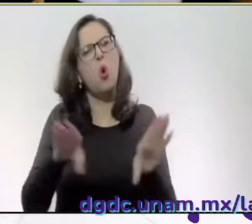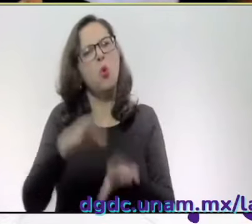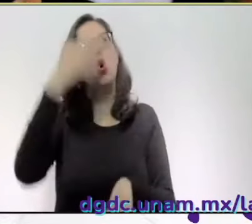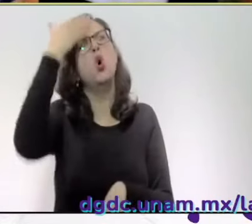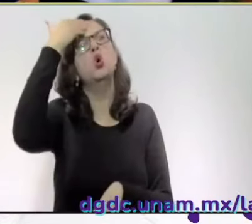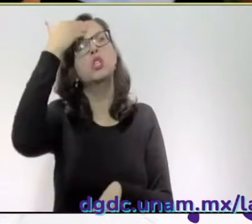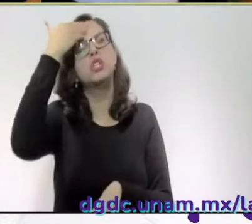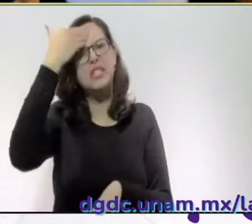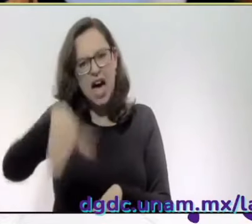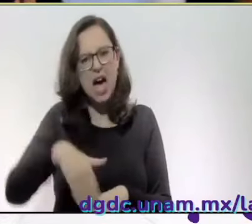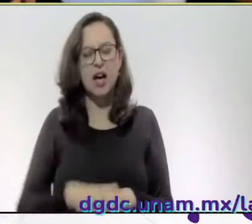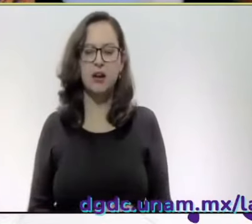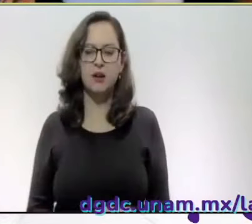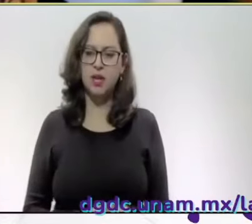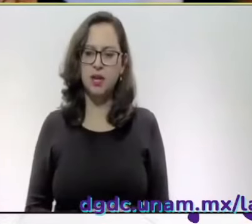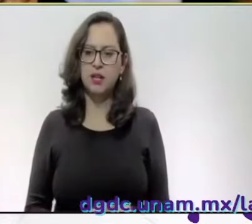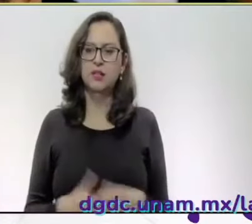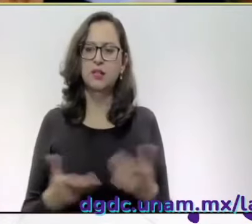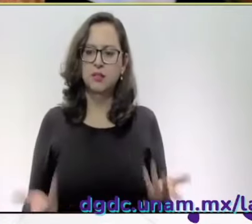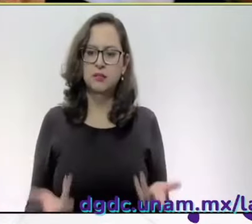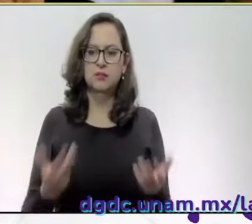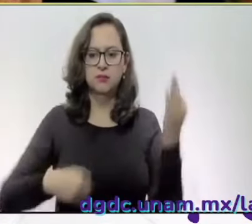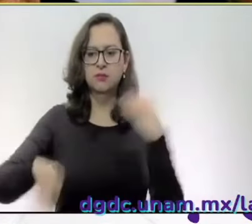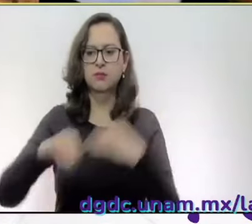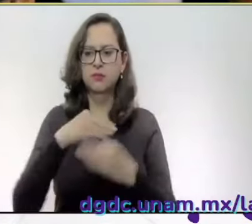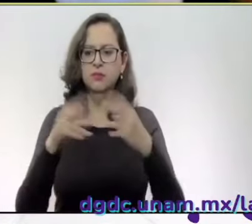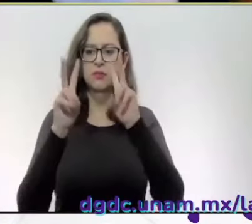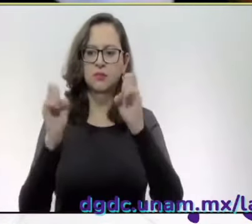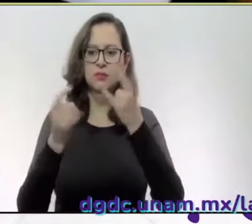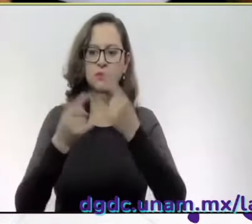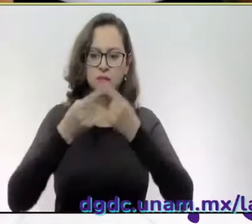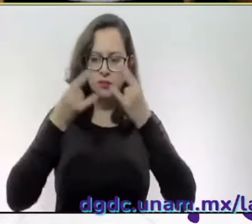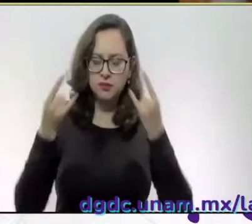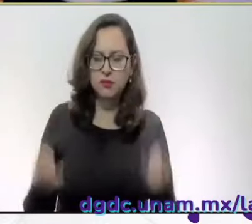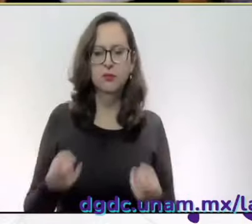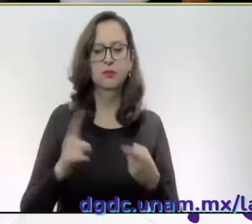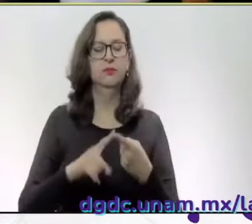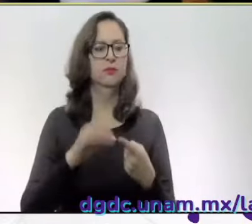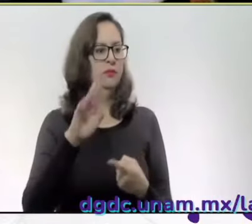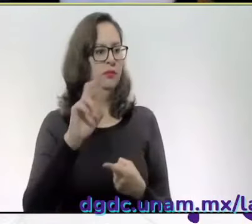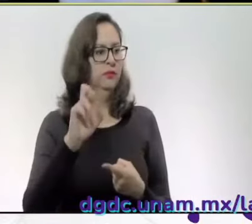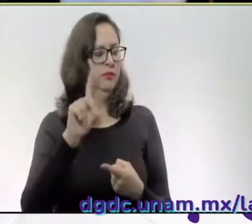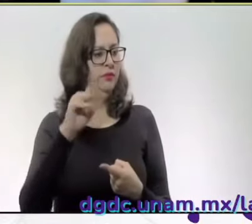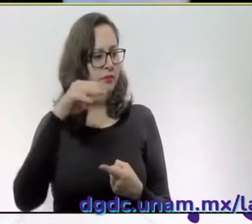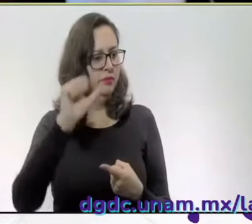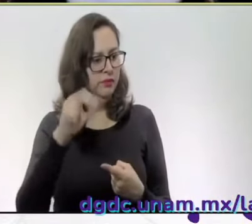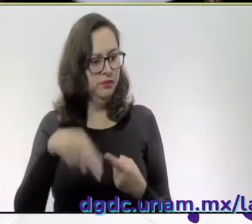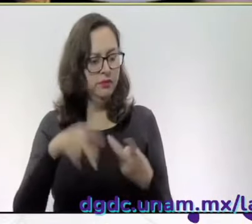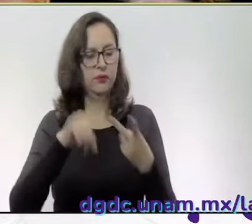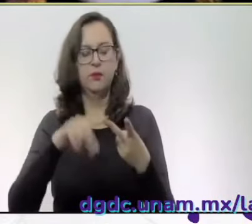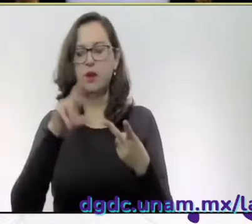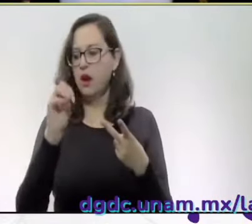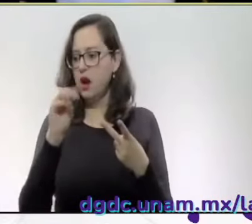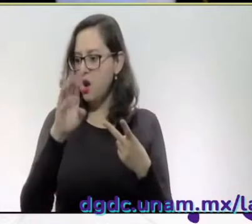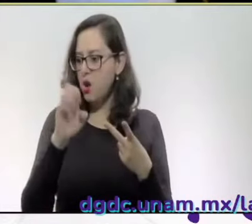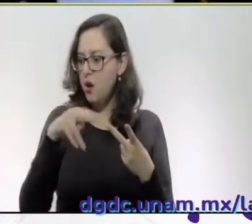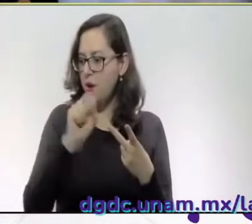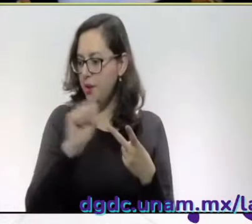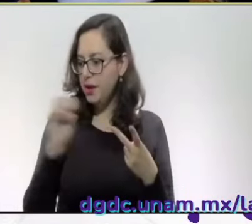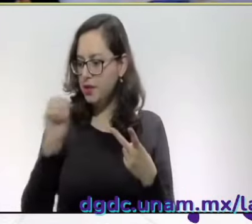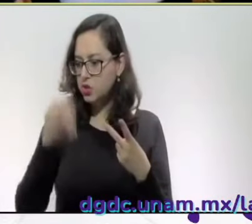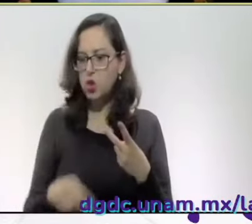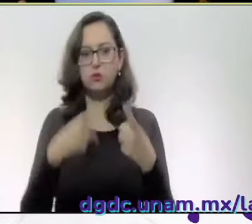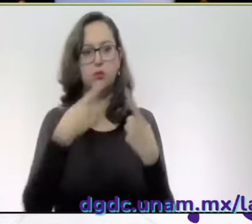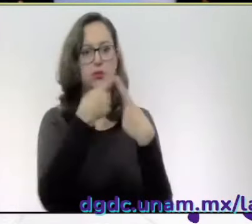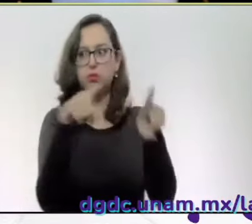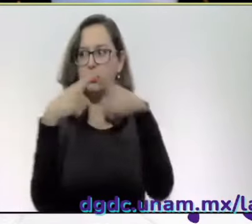histórico, pues de la década de los 20, ¿no? Con Friedman, con Robertson, con, obviamente con Hubble y Lemaître, para que